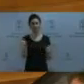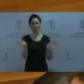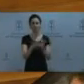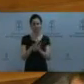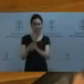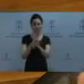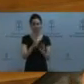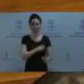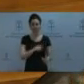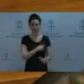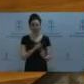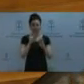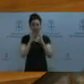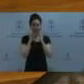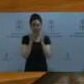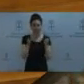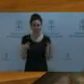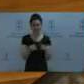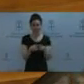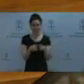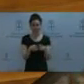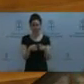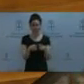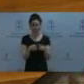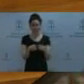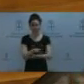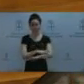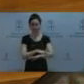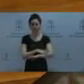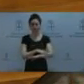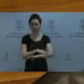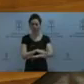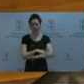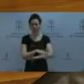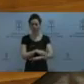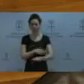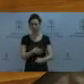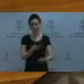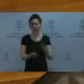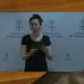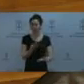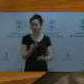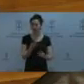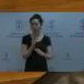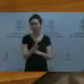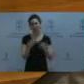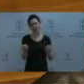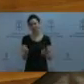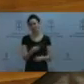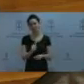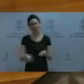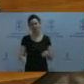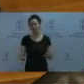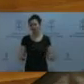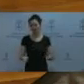Ministros, como en el Parlamento. Parlamento que no tiene luego capacidad decisoria, pero que